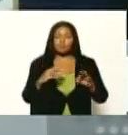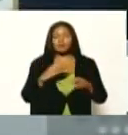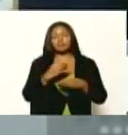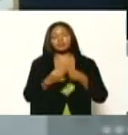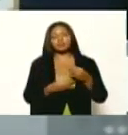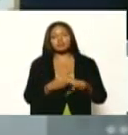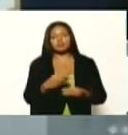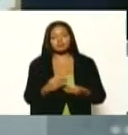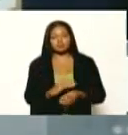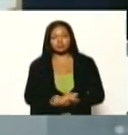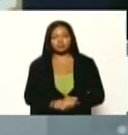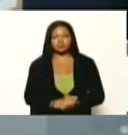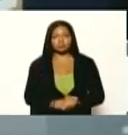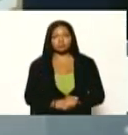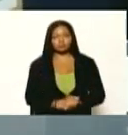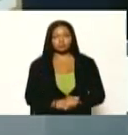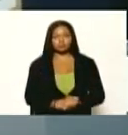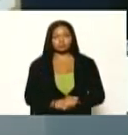de